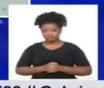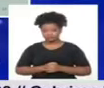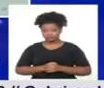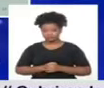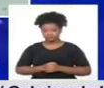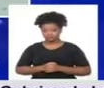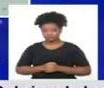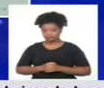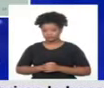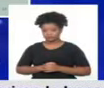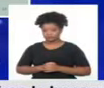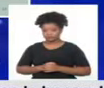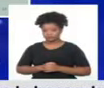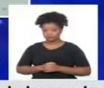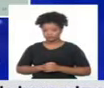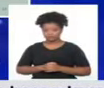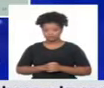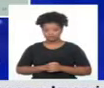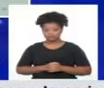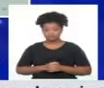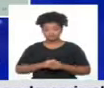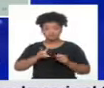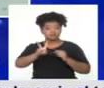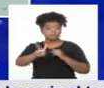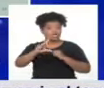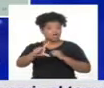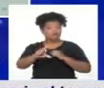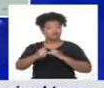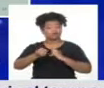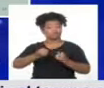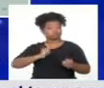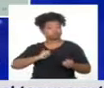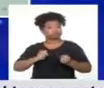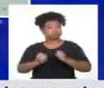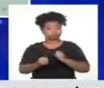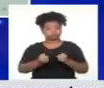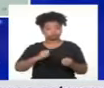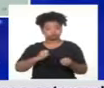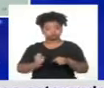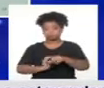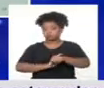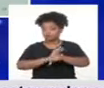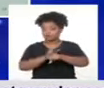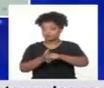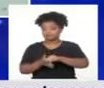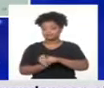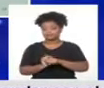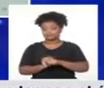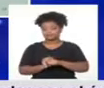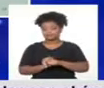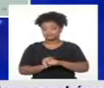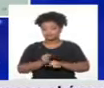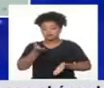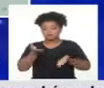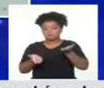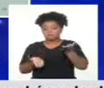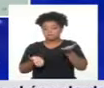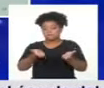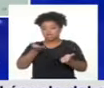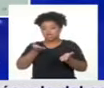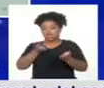Villa Clara con control de la pandemia, independientemente de los 3 casos más que tuvo ayer, 11 en